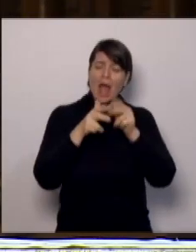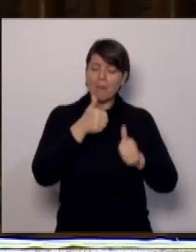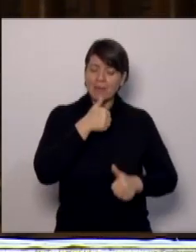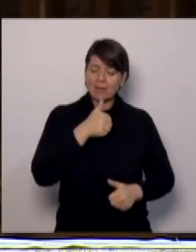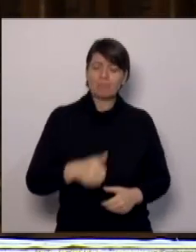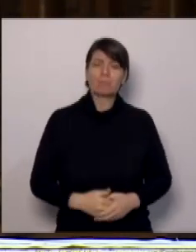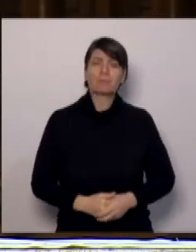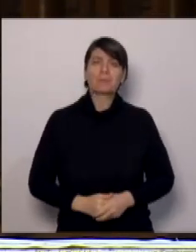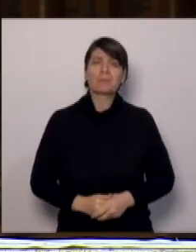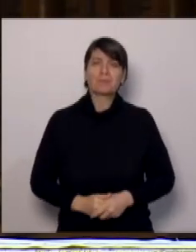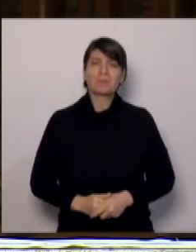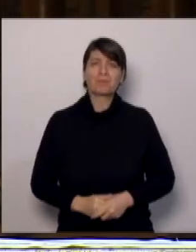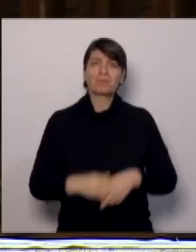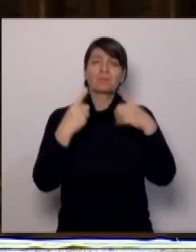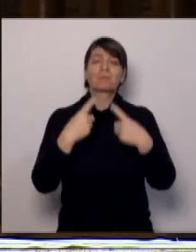vida eterna.